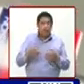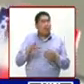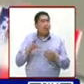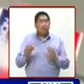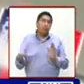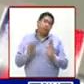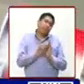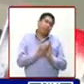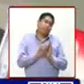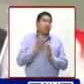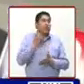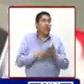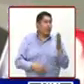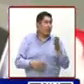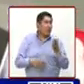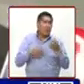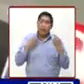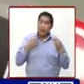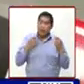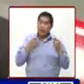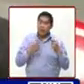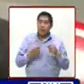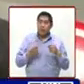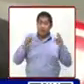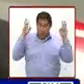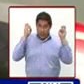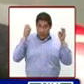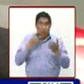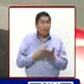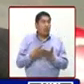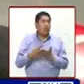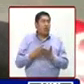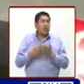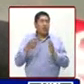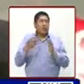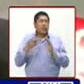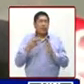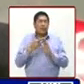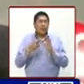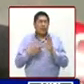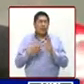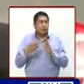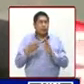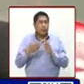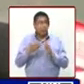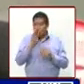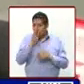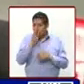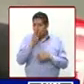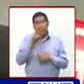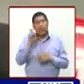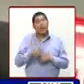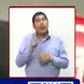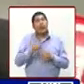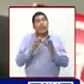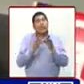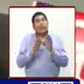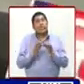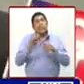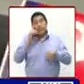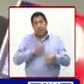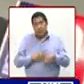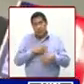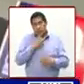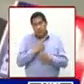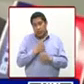fueron incorporadas, y lo que se ha pretendido abordar dentro de esta propuesta normativa es lo estrictamente necesario para ajustar el tiempo